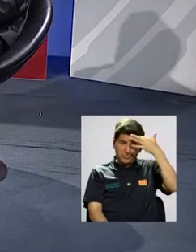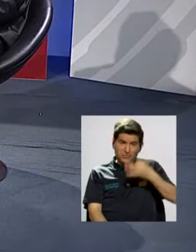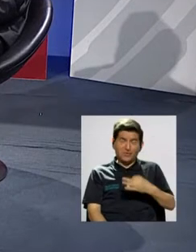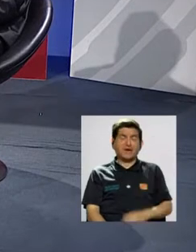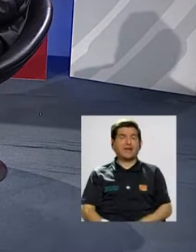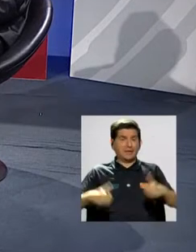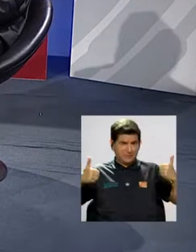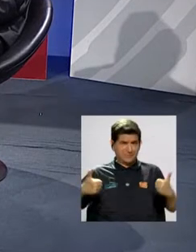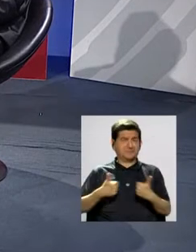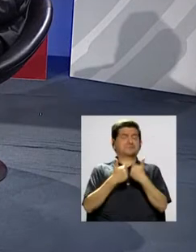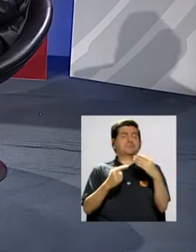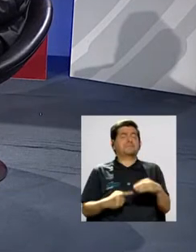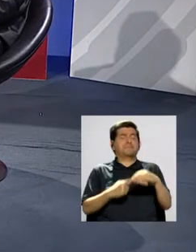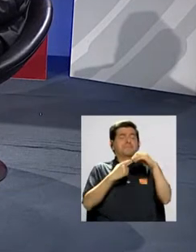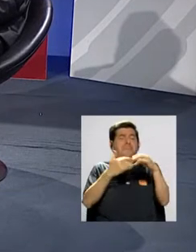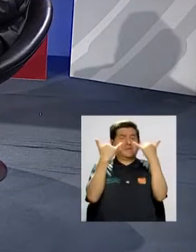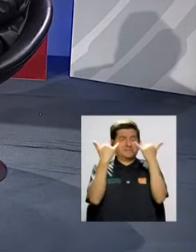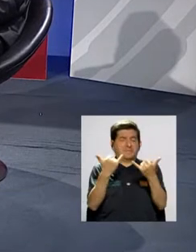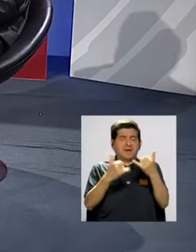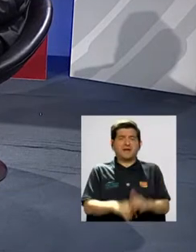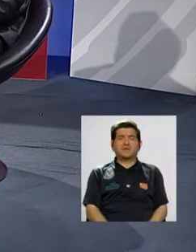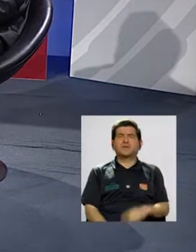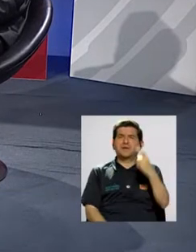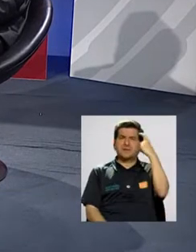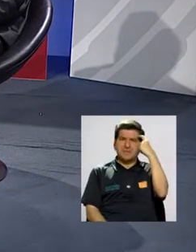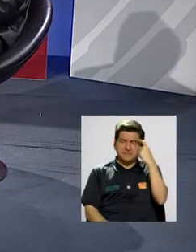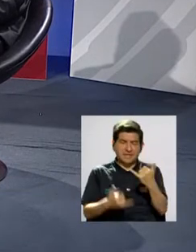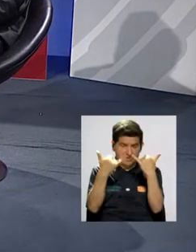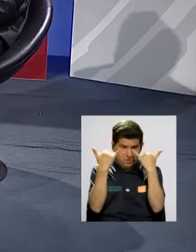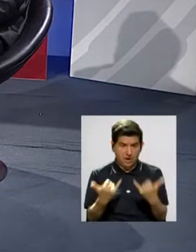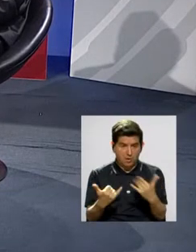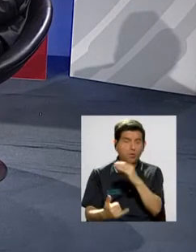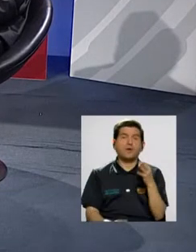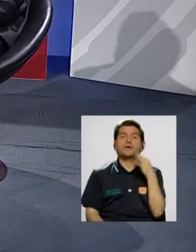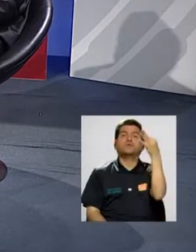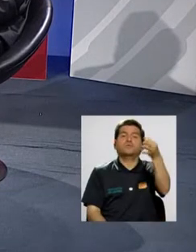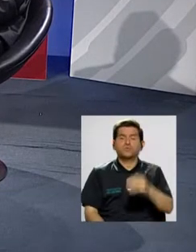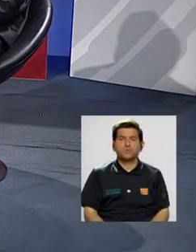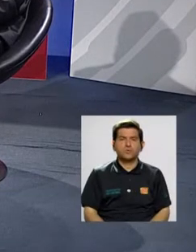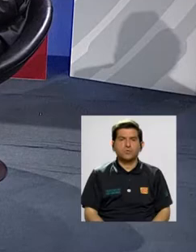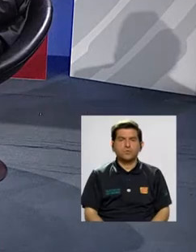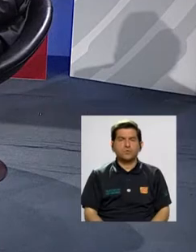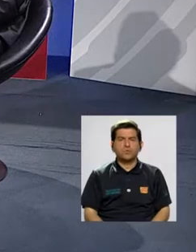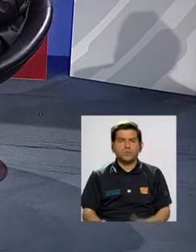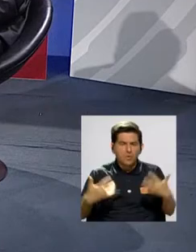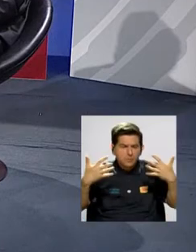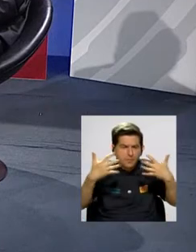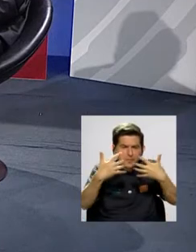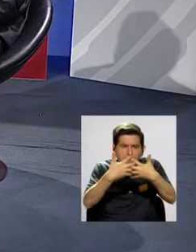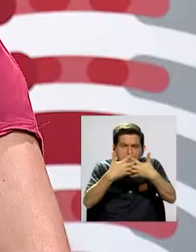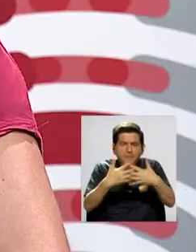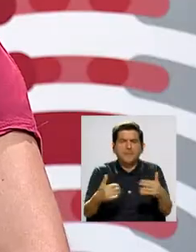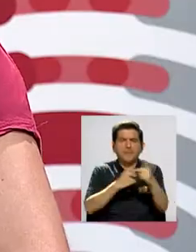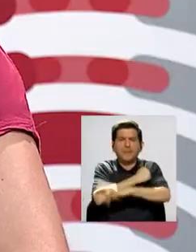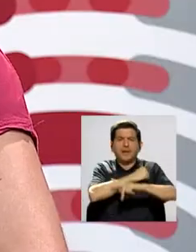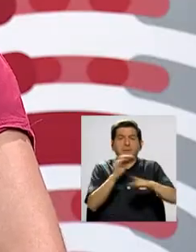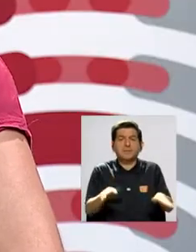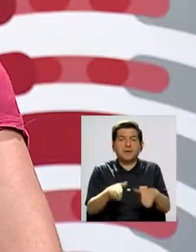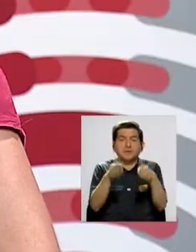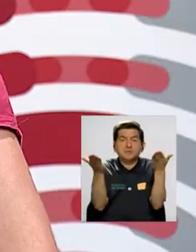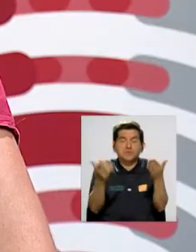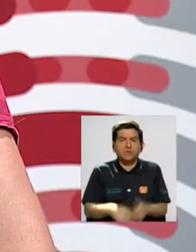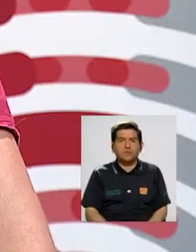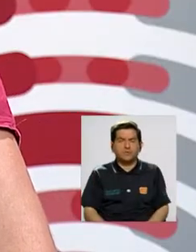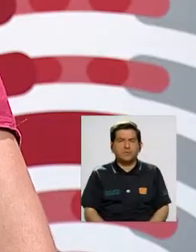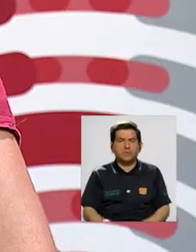grandes desafíos que tendremos ahora mirando al presente y al futuro, ¿verdad? ¿Cómo reconciliamos el país y cómo partimos de